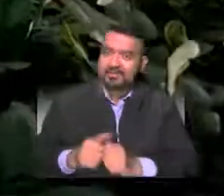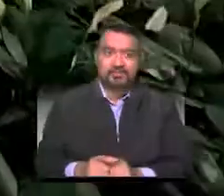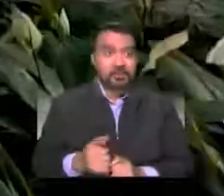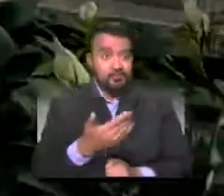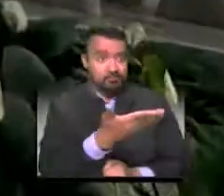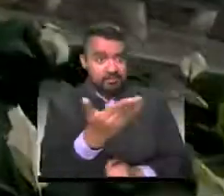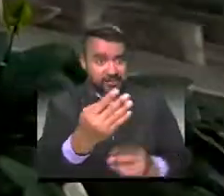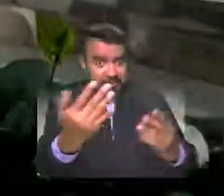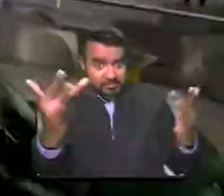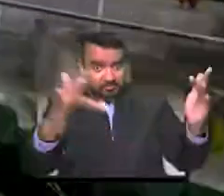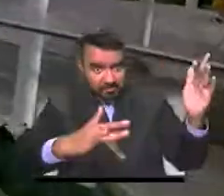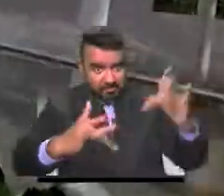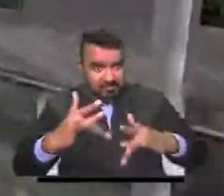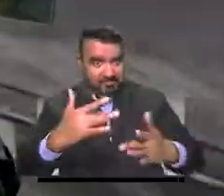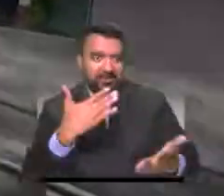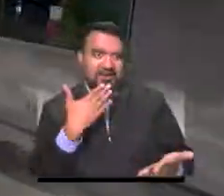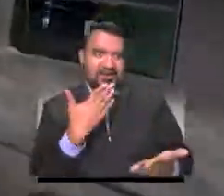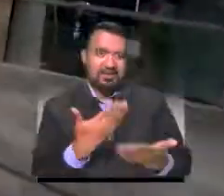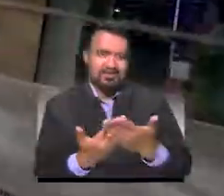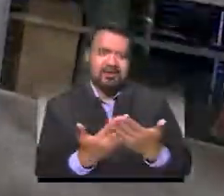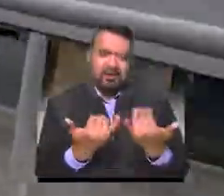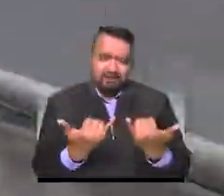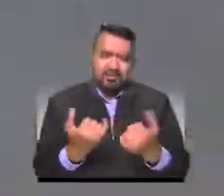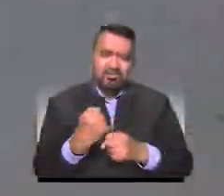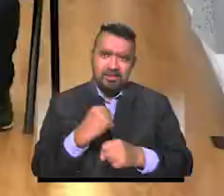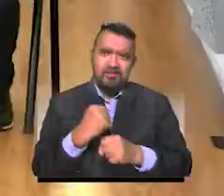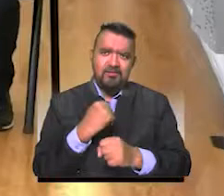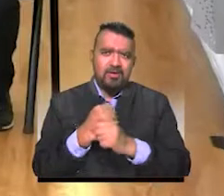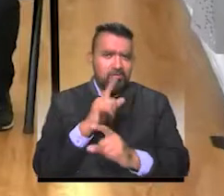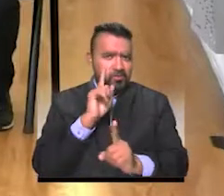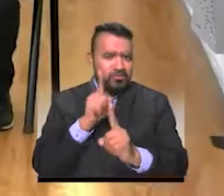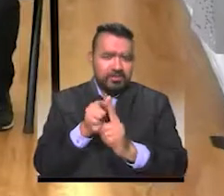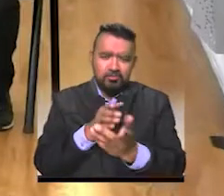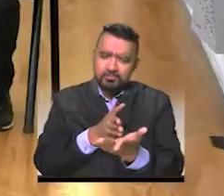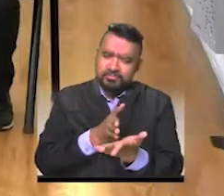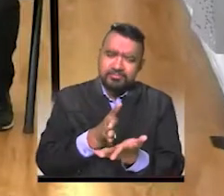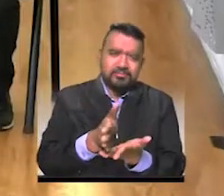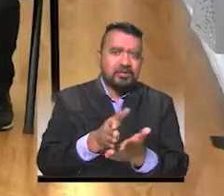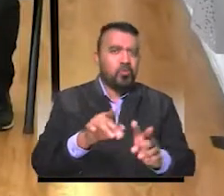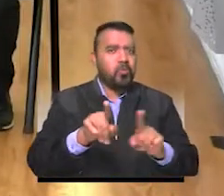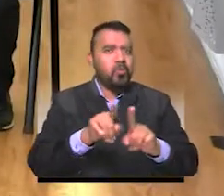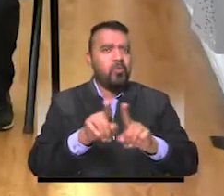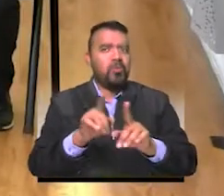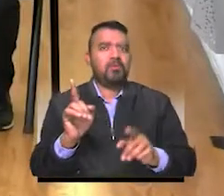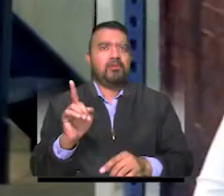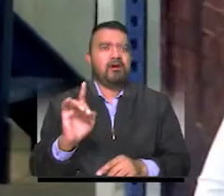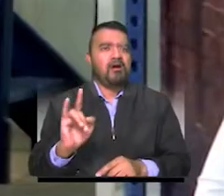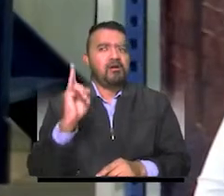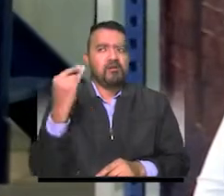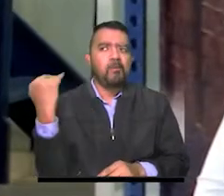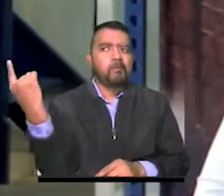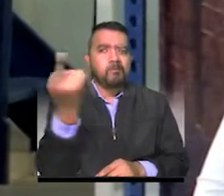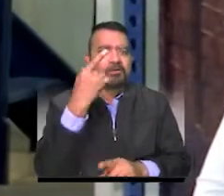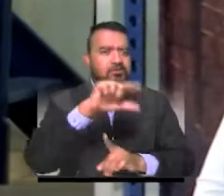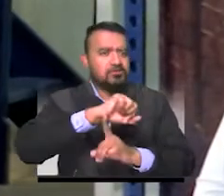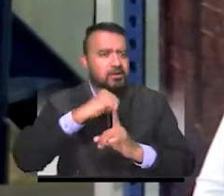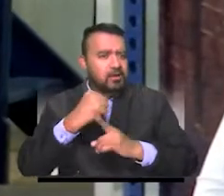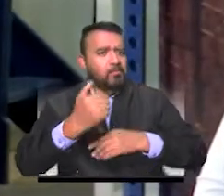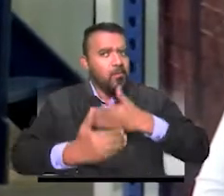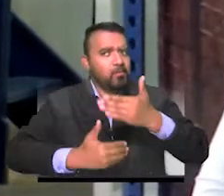visitarnos. Aquí seguiremos poniéndole todo el amor a seguir cambiando la sociedad y a seguir aportando a